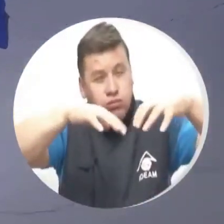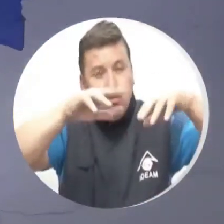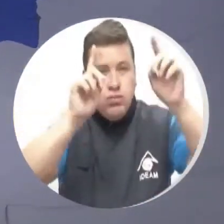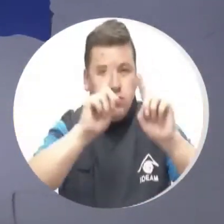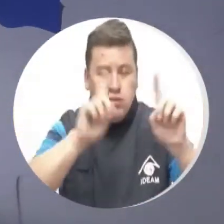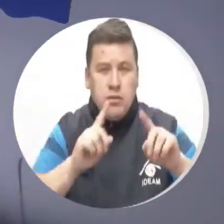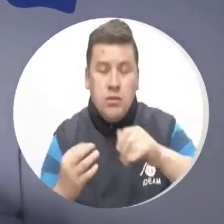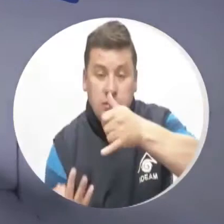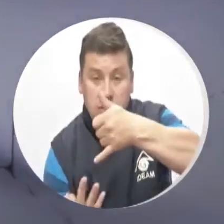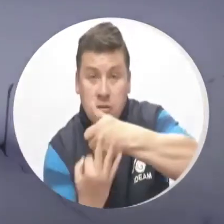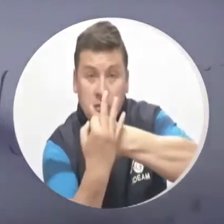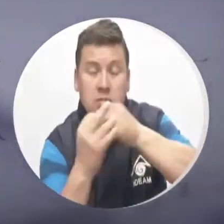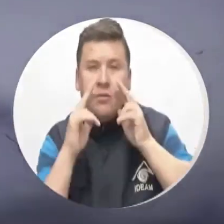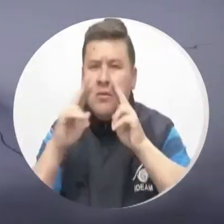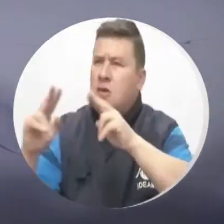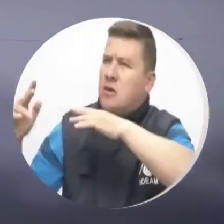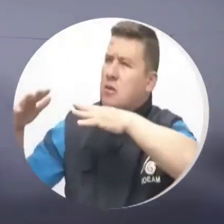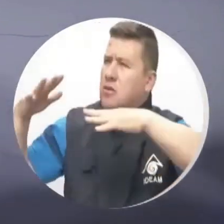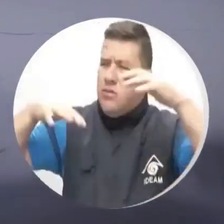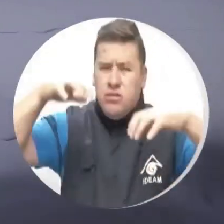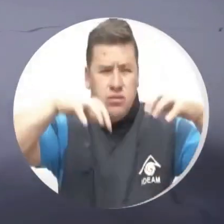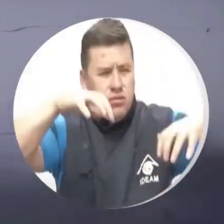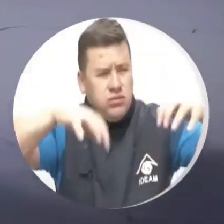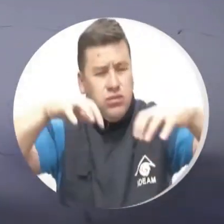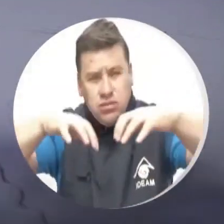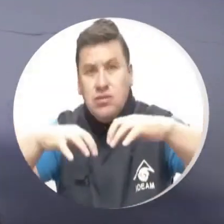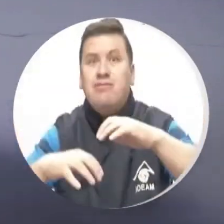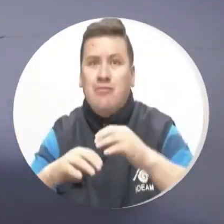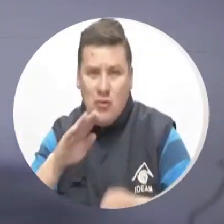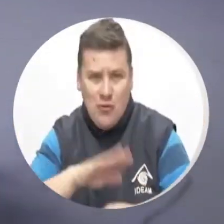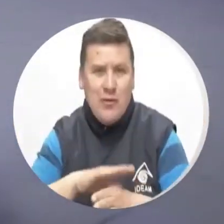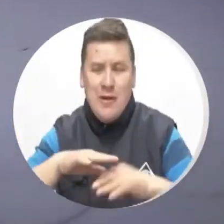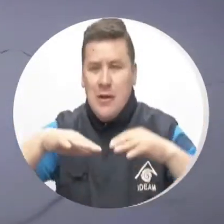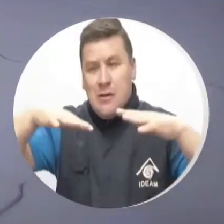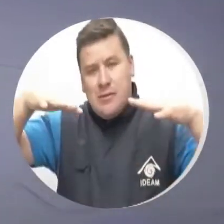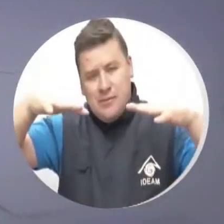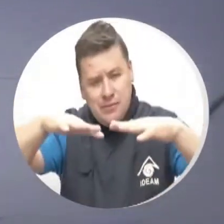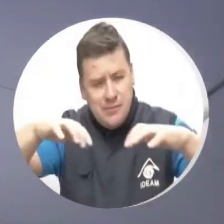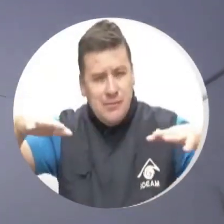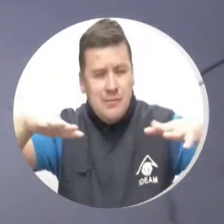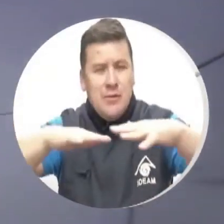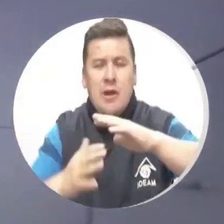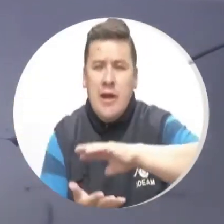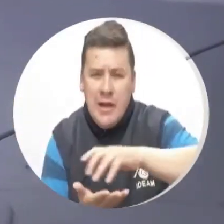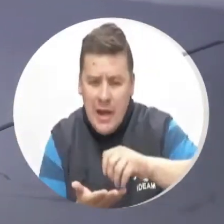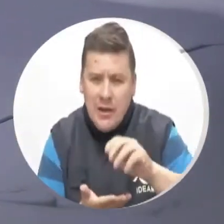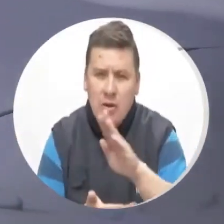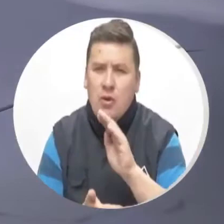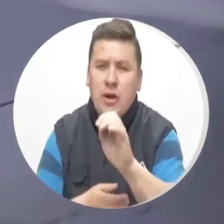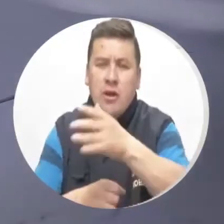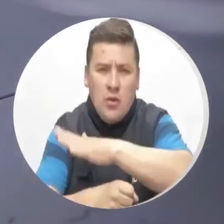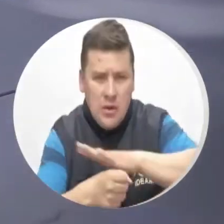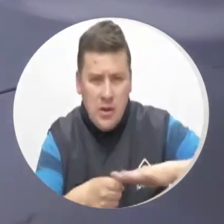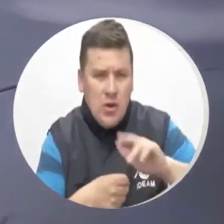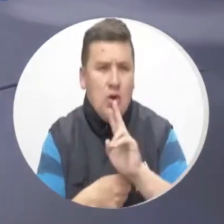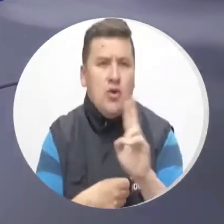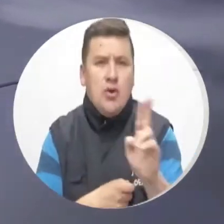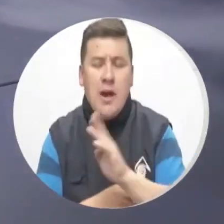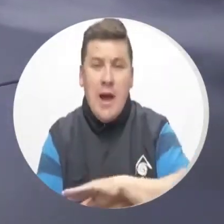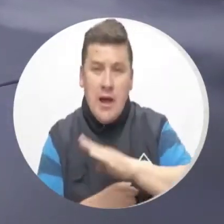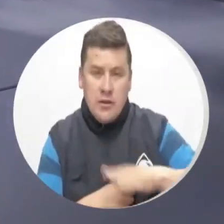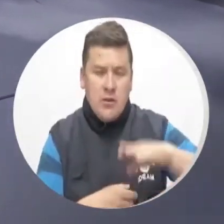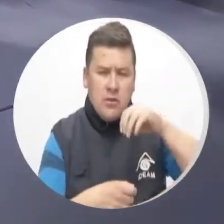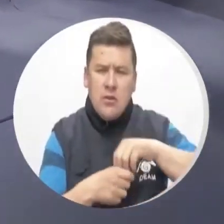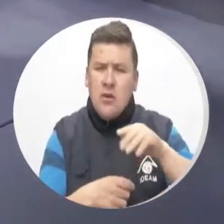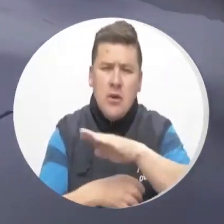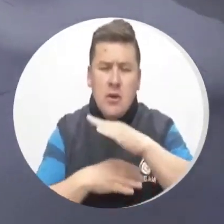de nubes originando posibles lluvias en Antioquia, Cundinamarca, Boyacá, Nariño y Cauca, norte de Santander, acompañadas de